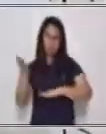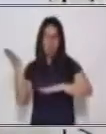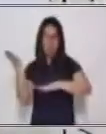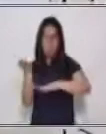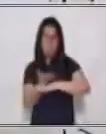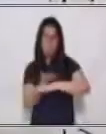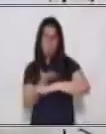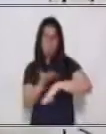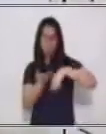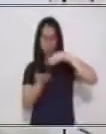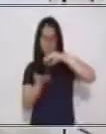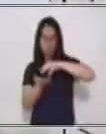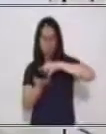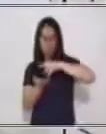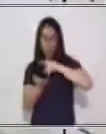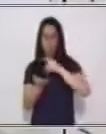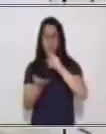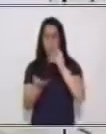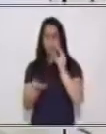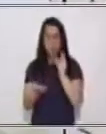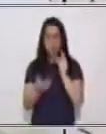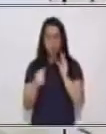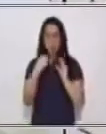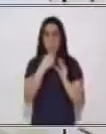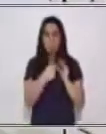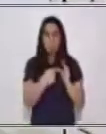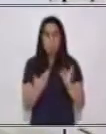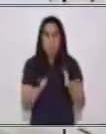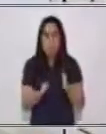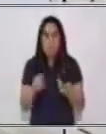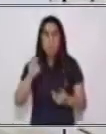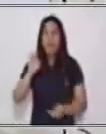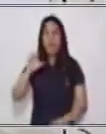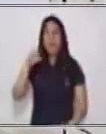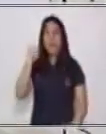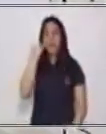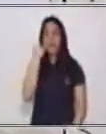elipse. Vamos a trazar nuestro ejemplo.